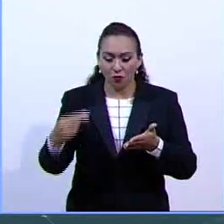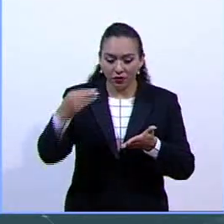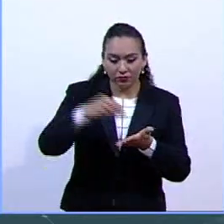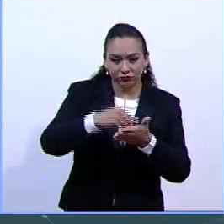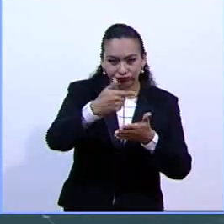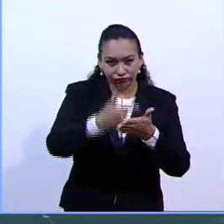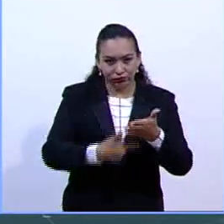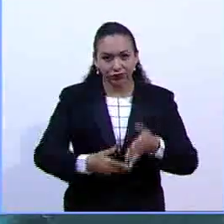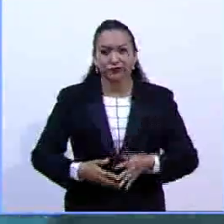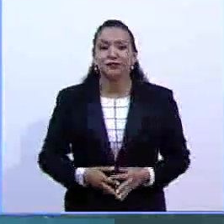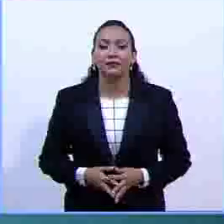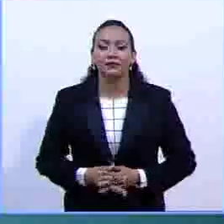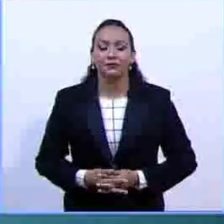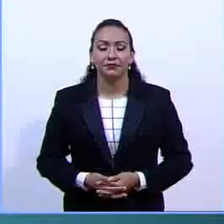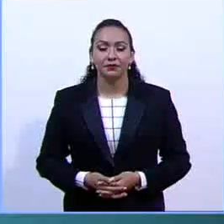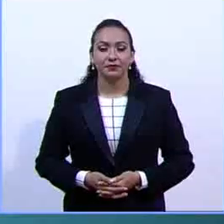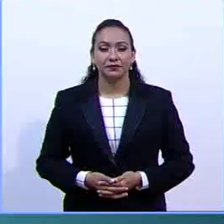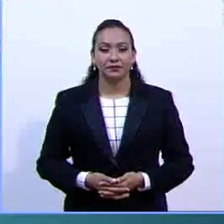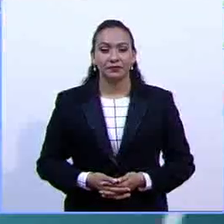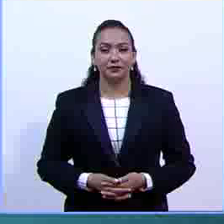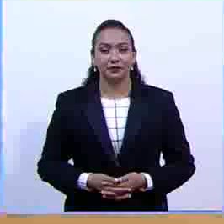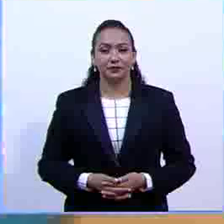electorales.